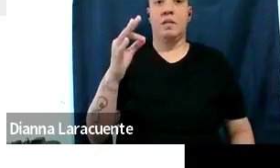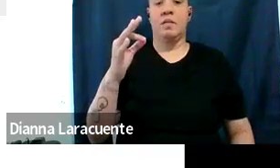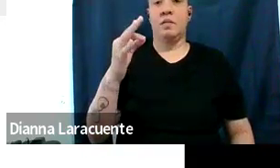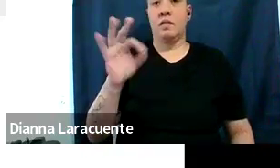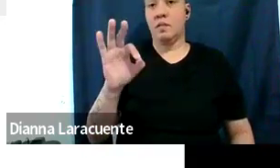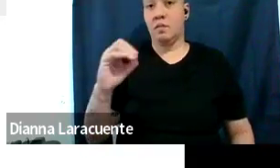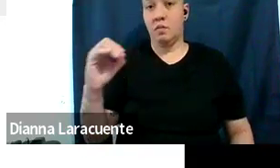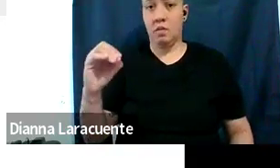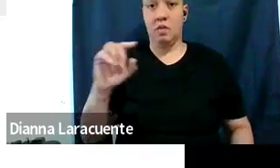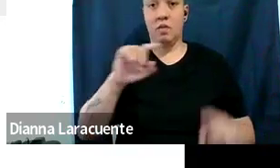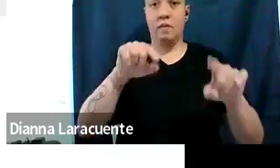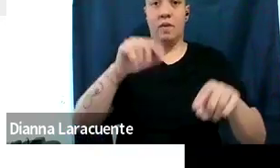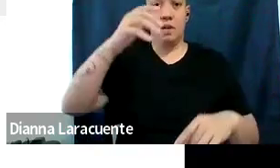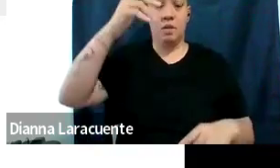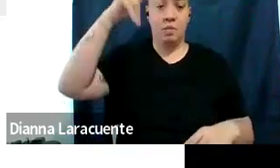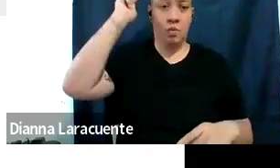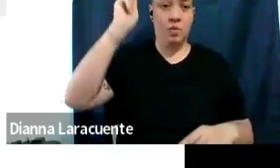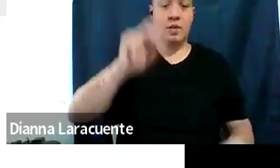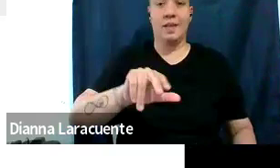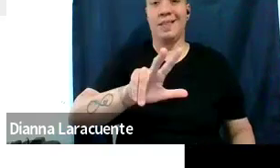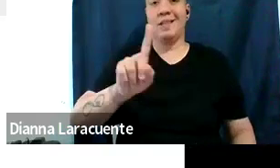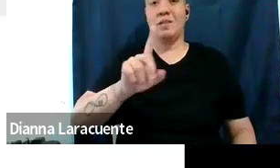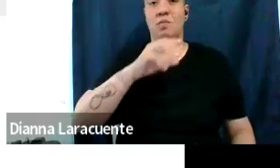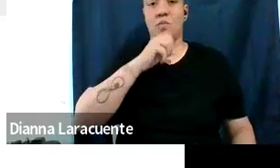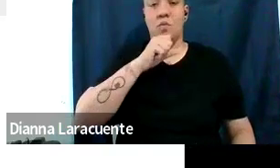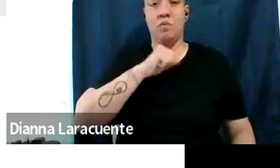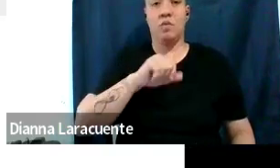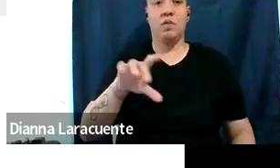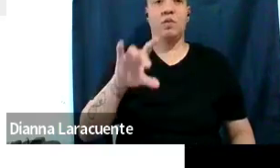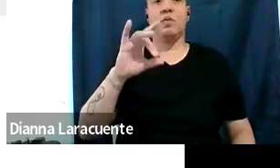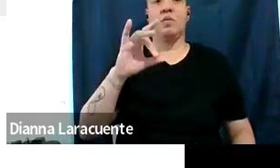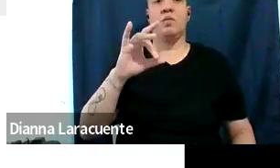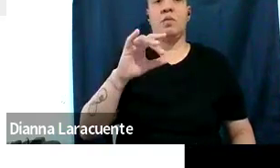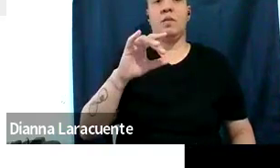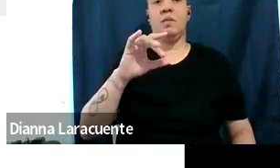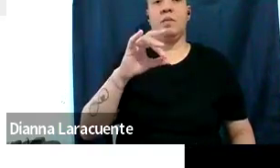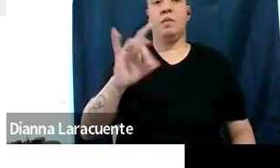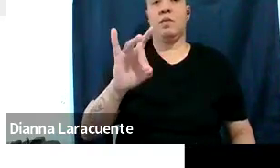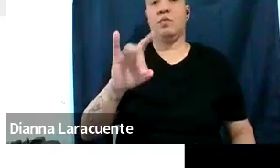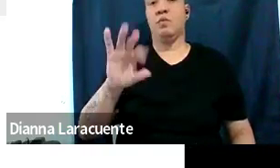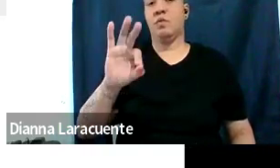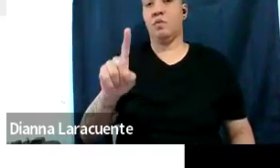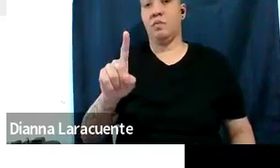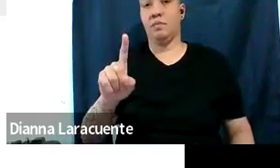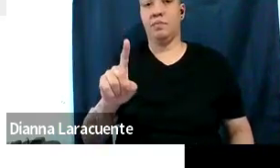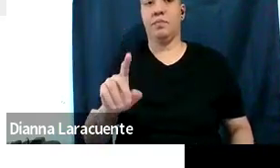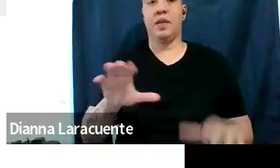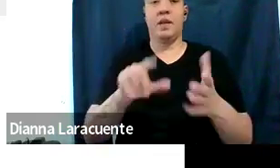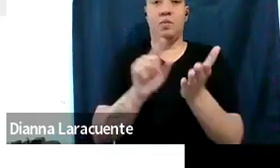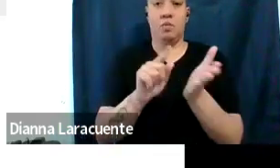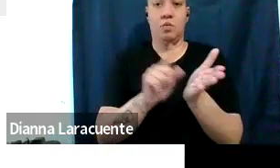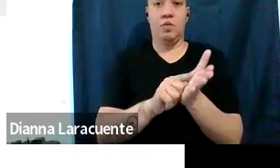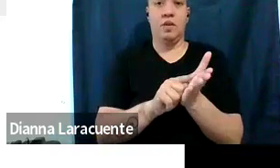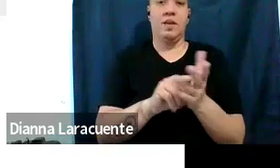a Ponce y a los 31 años, en el 1891, se hace de una imprenta, que ese cuento